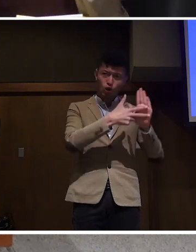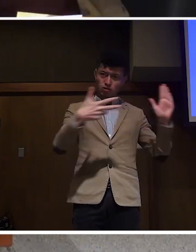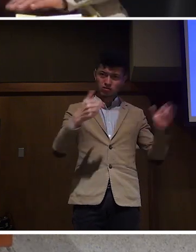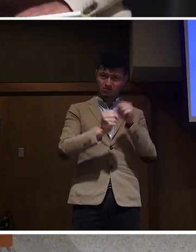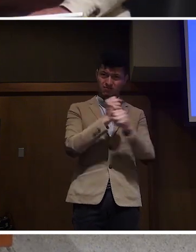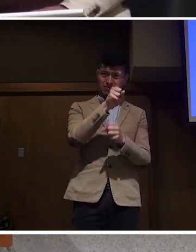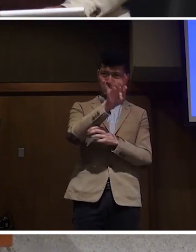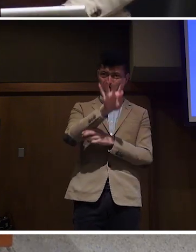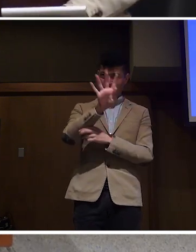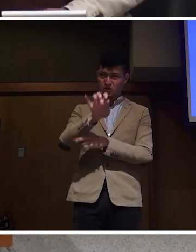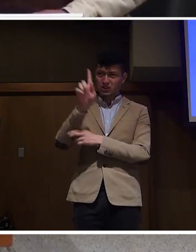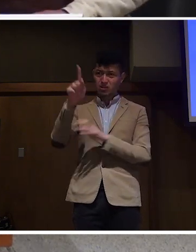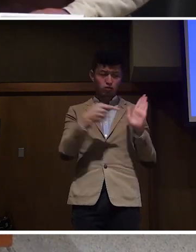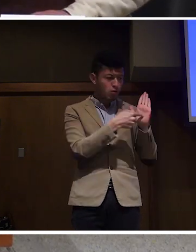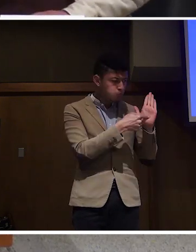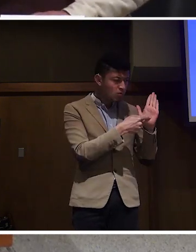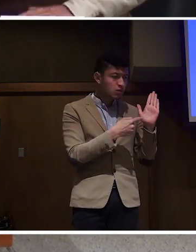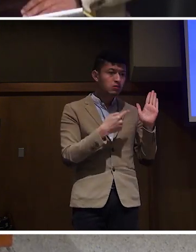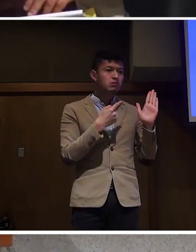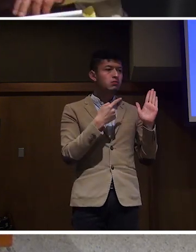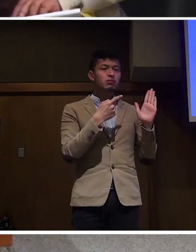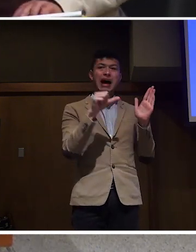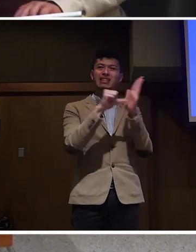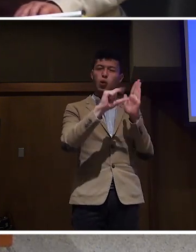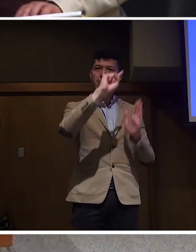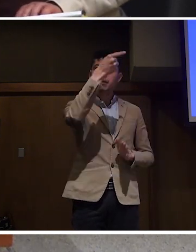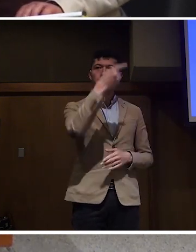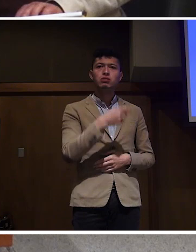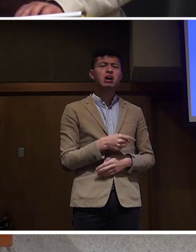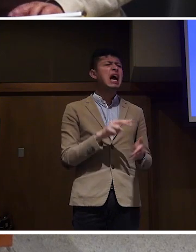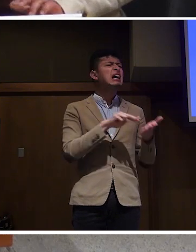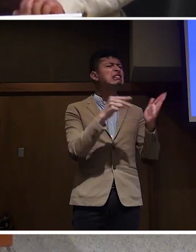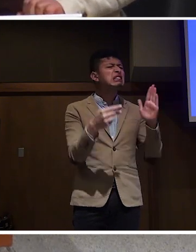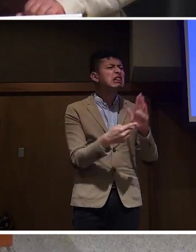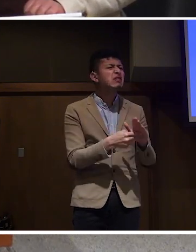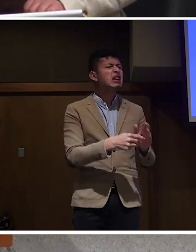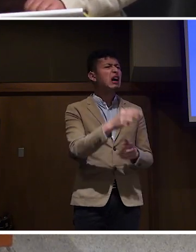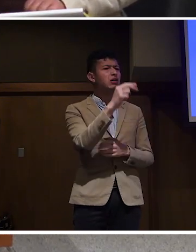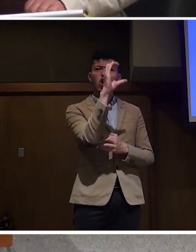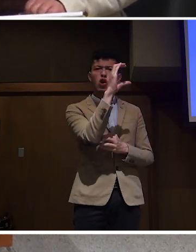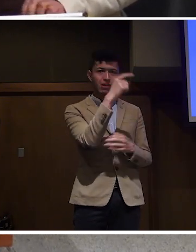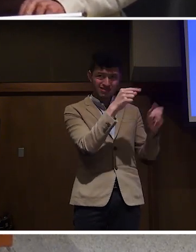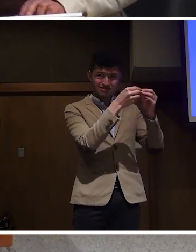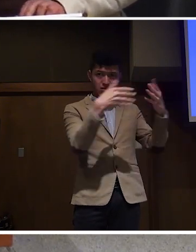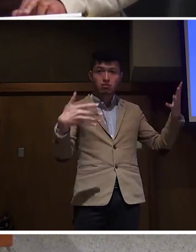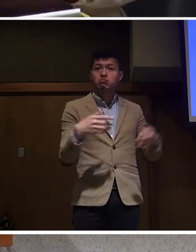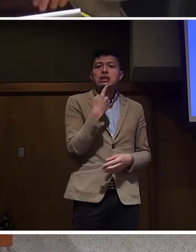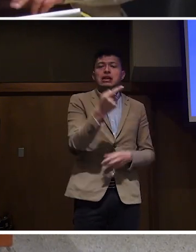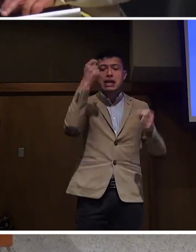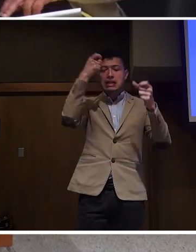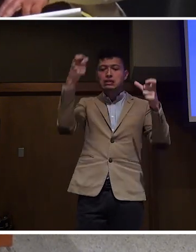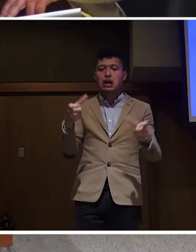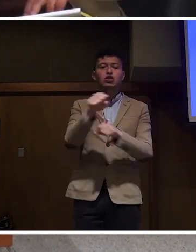encuentra que en el artículo primero se define al país así: Colombia es un Estado social de derecho organizado en